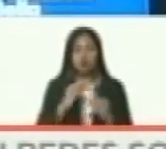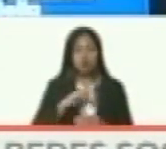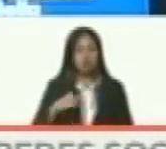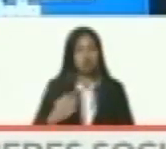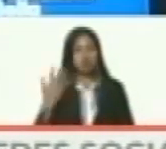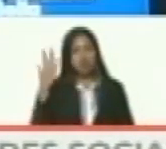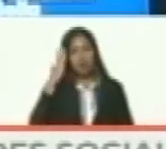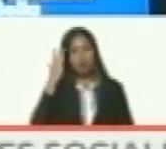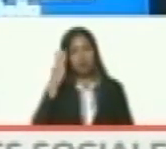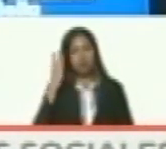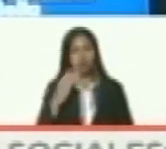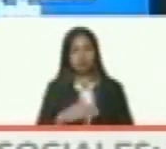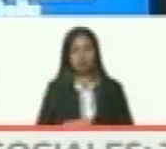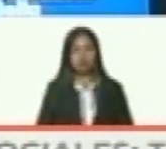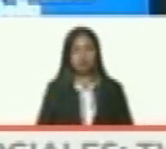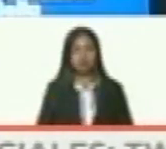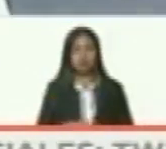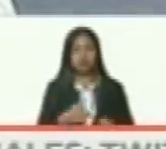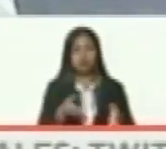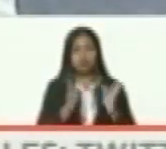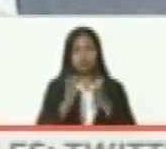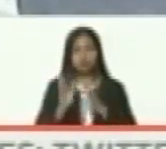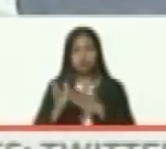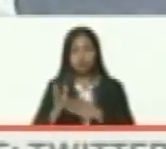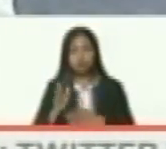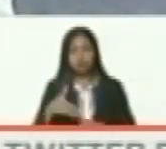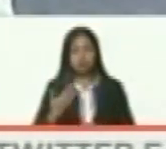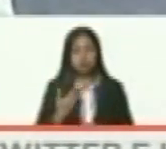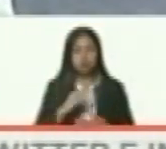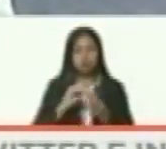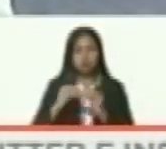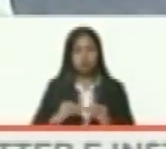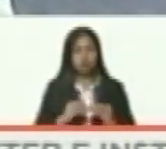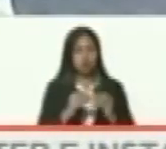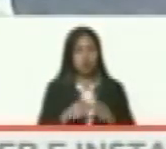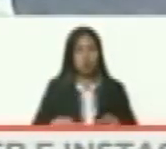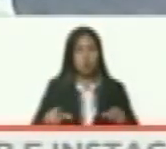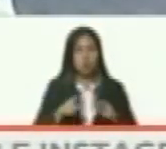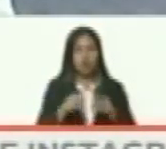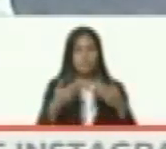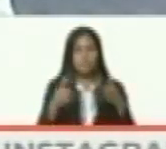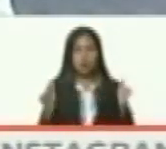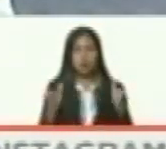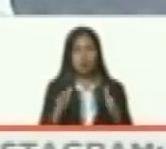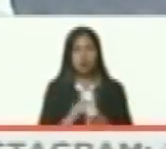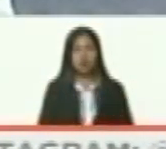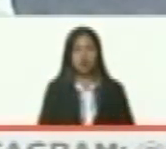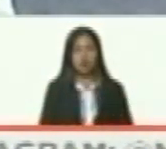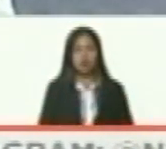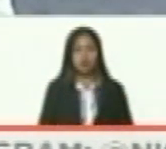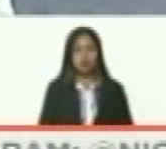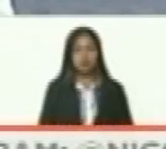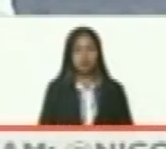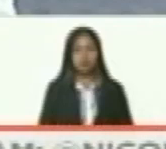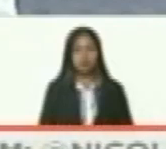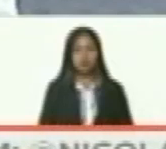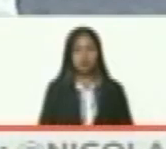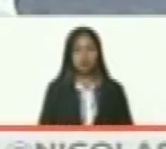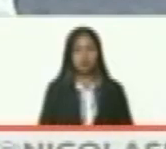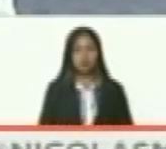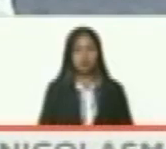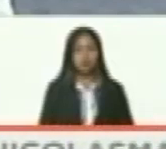ustedes, todas las obras, ¿no? Recuperación de espacios públicos, bulevares,